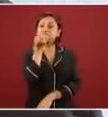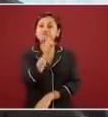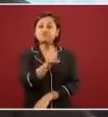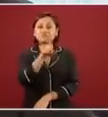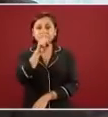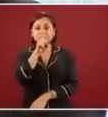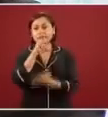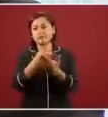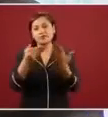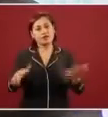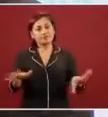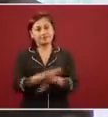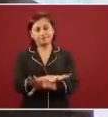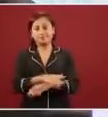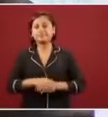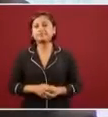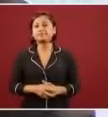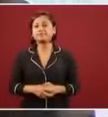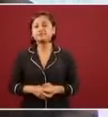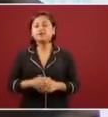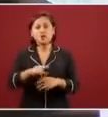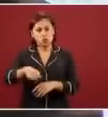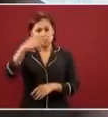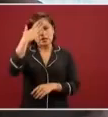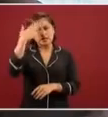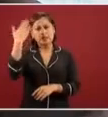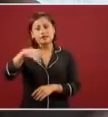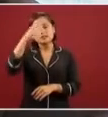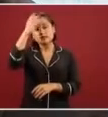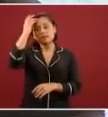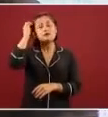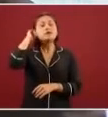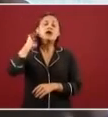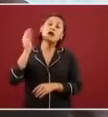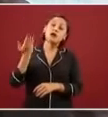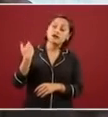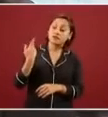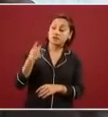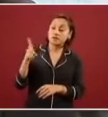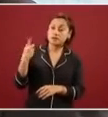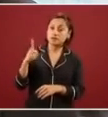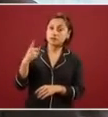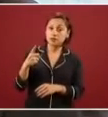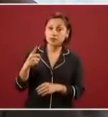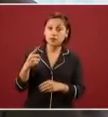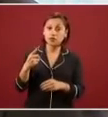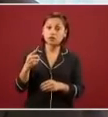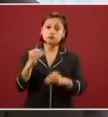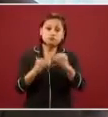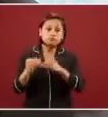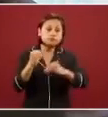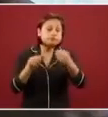sentido, ustedes lo saben, en diciembre se estuvieron discutiendo iniciativas para la reforma en el tema